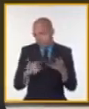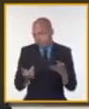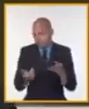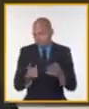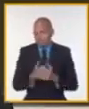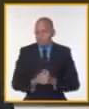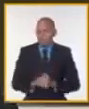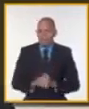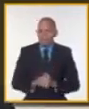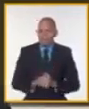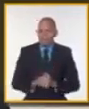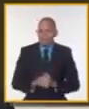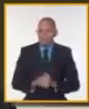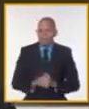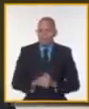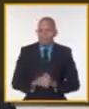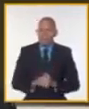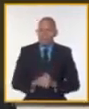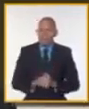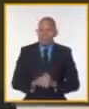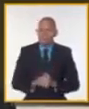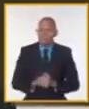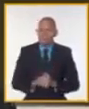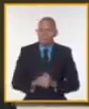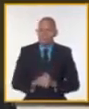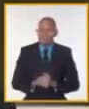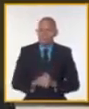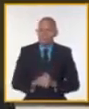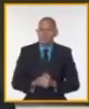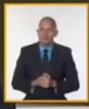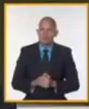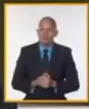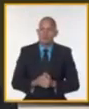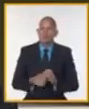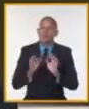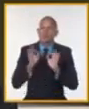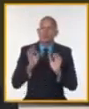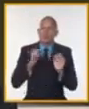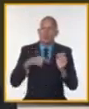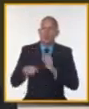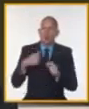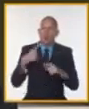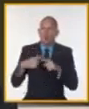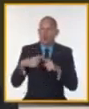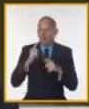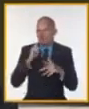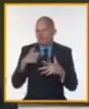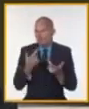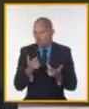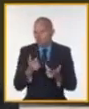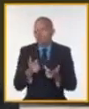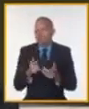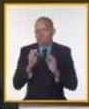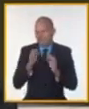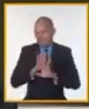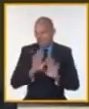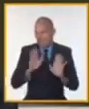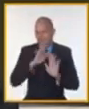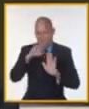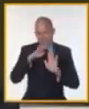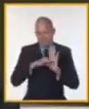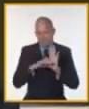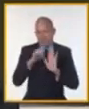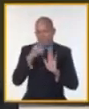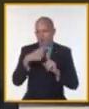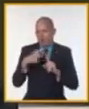que hoy el primer ministro ha comentado cómo han ido avanzando no ha dejado de concebir, y es el hecho de aquellas medidas, aquellas políticas y